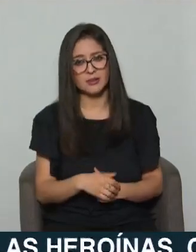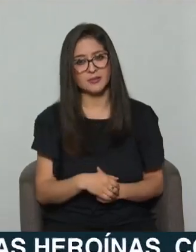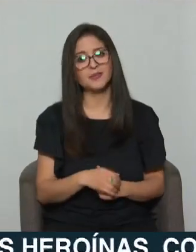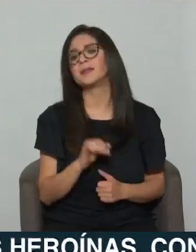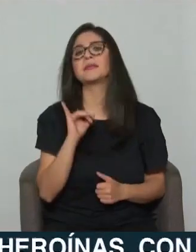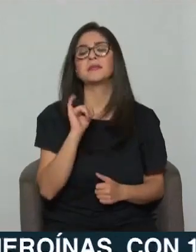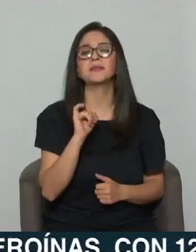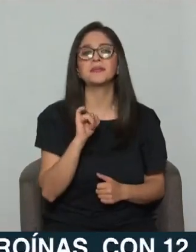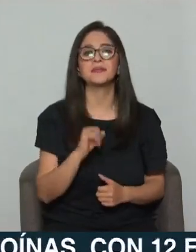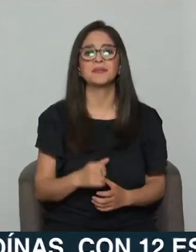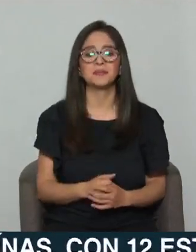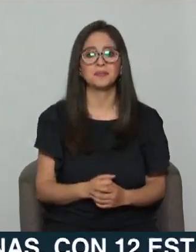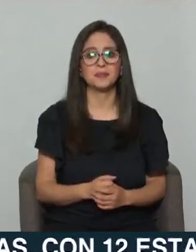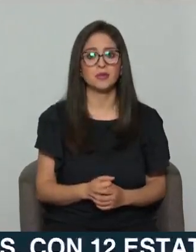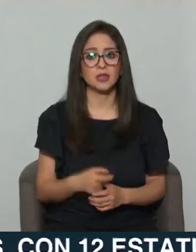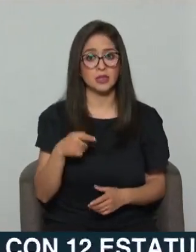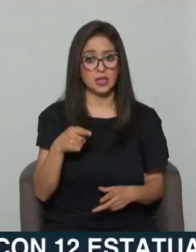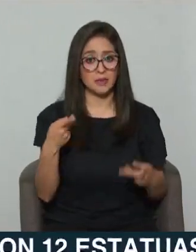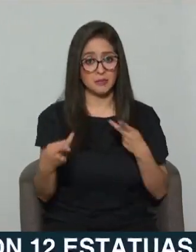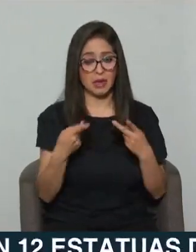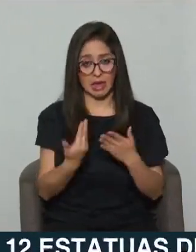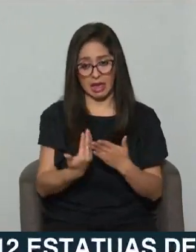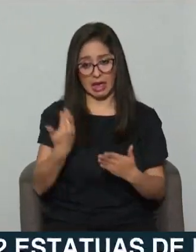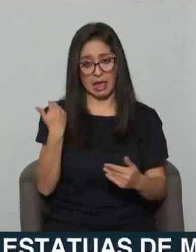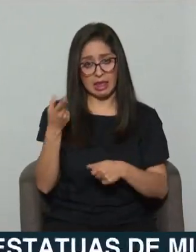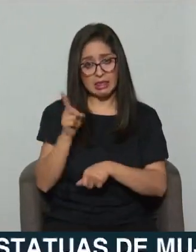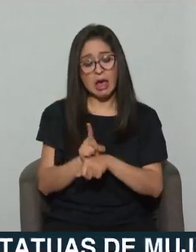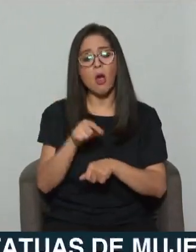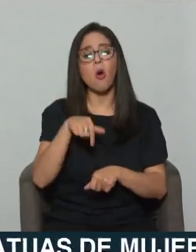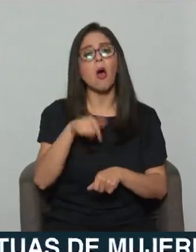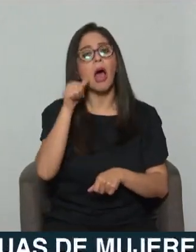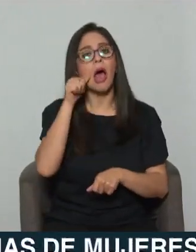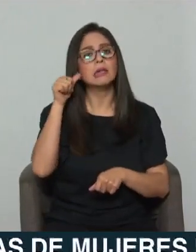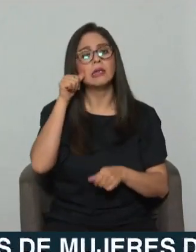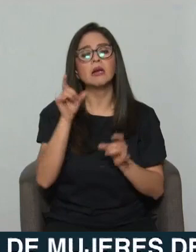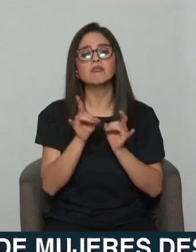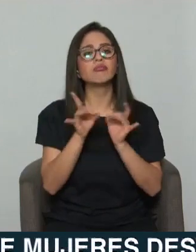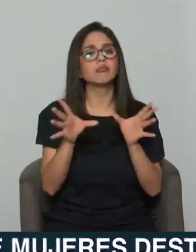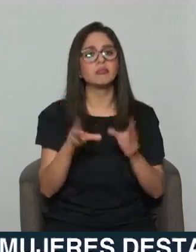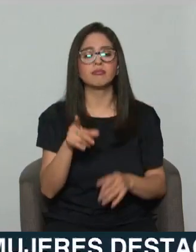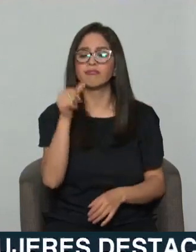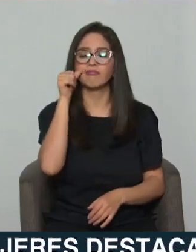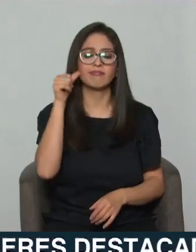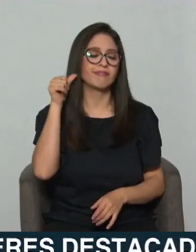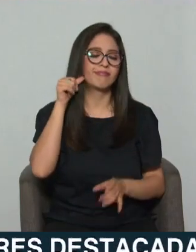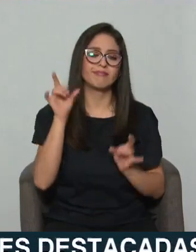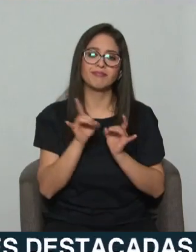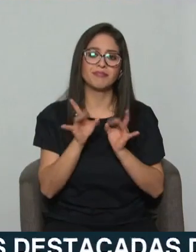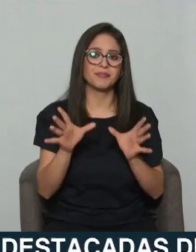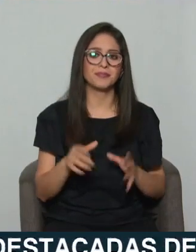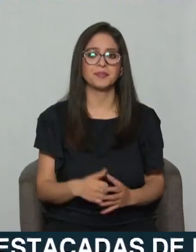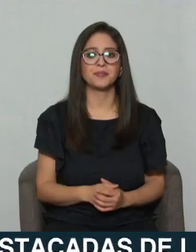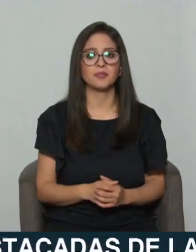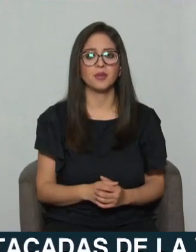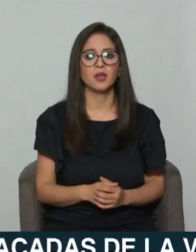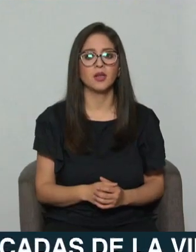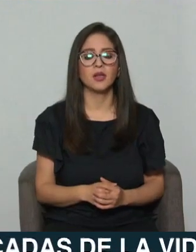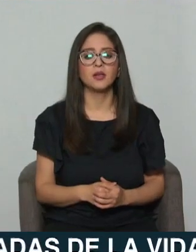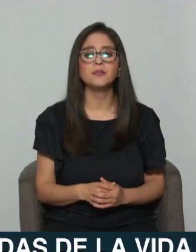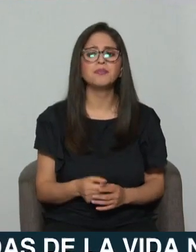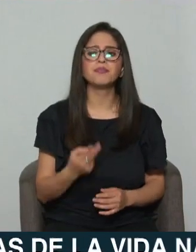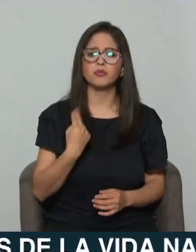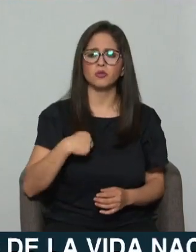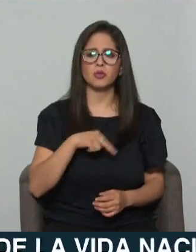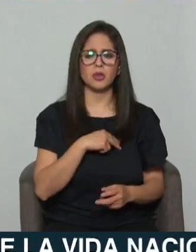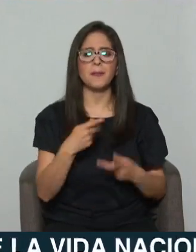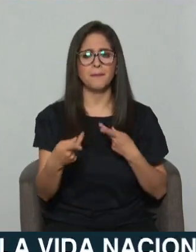Sí. ¿Ya te estabas preparando de días antes o fue improvisado todo? No, improvisado todo. Todo preparado porque, bueno, nosotros